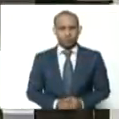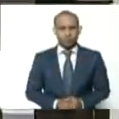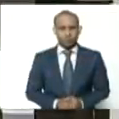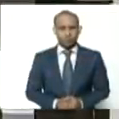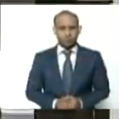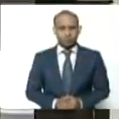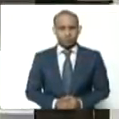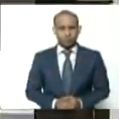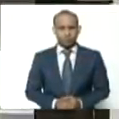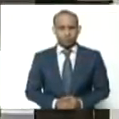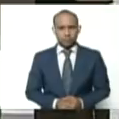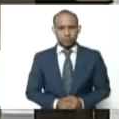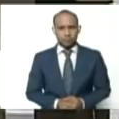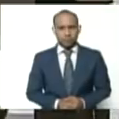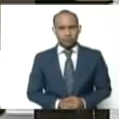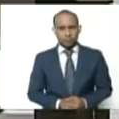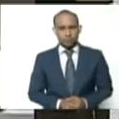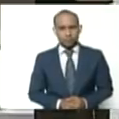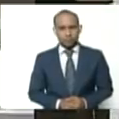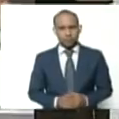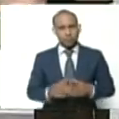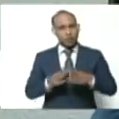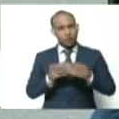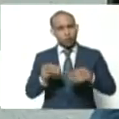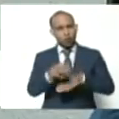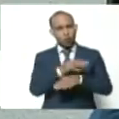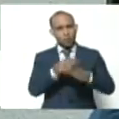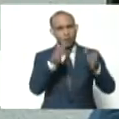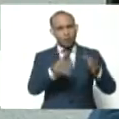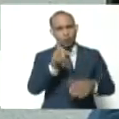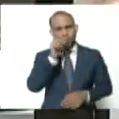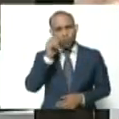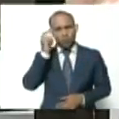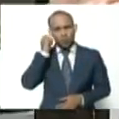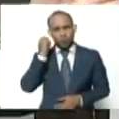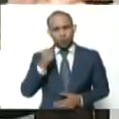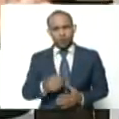Carmen Teresa Meléndez Rivas, a todos los ministros,